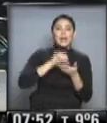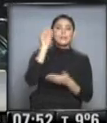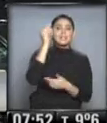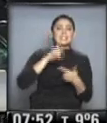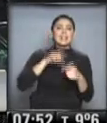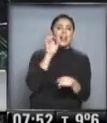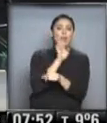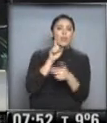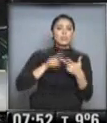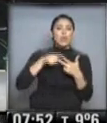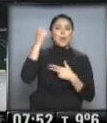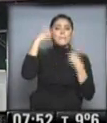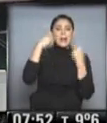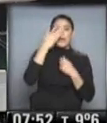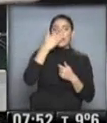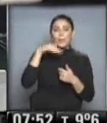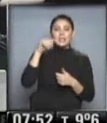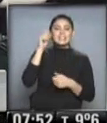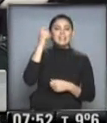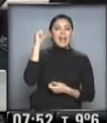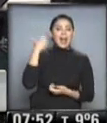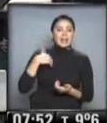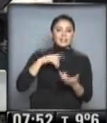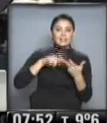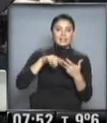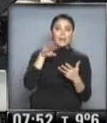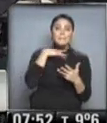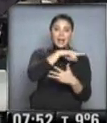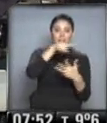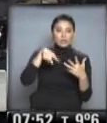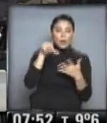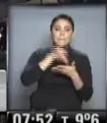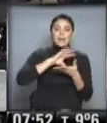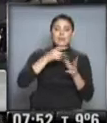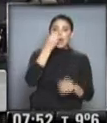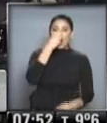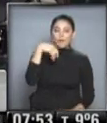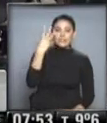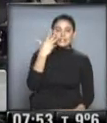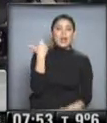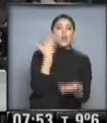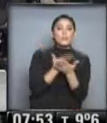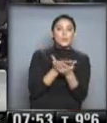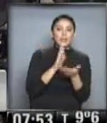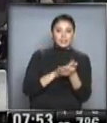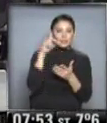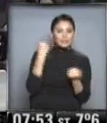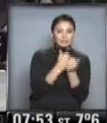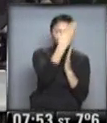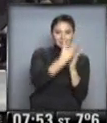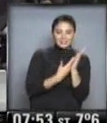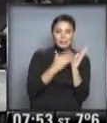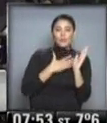Ecuador, Paraguay, luego Argentina y México fueron los países que oficialmente presentaron la propuesta de tratado en la Organización Mundial de la